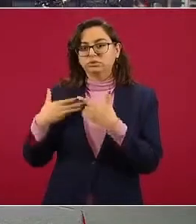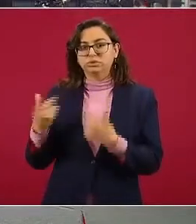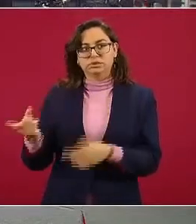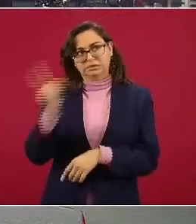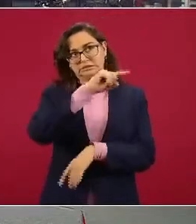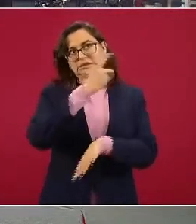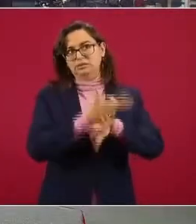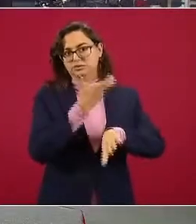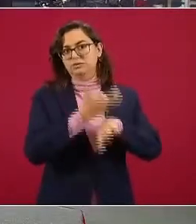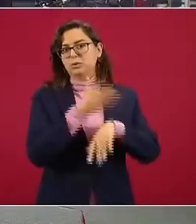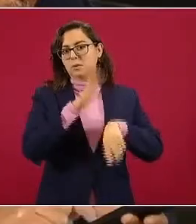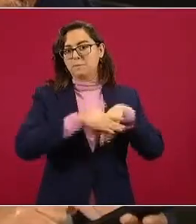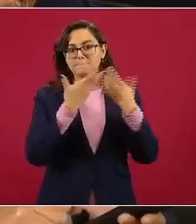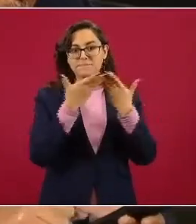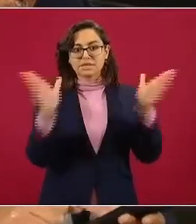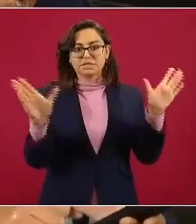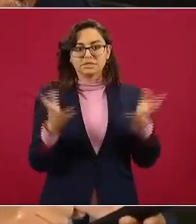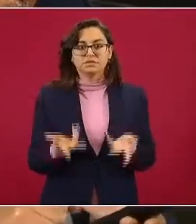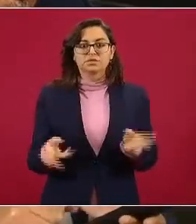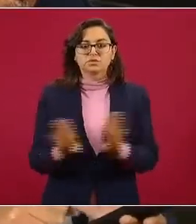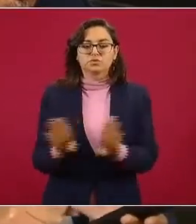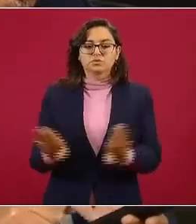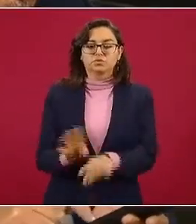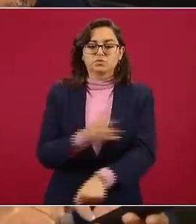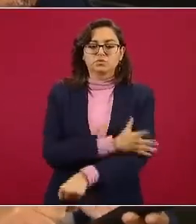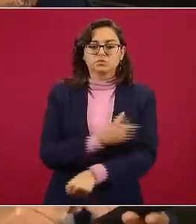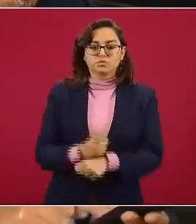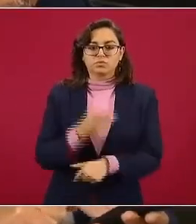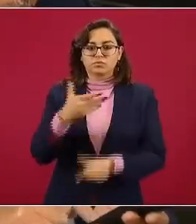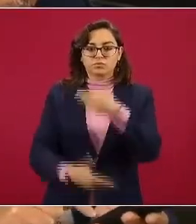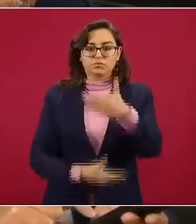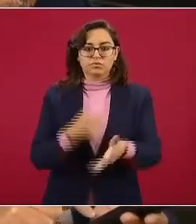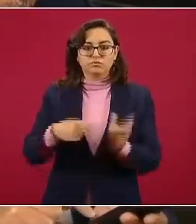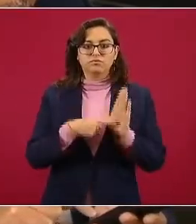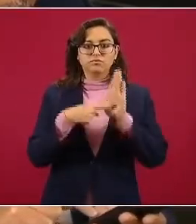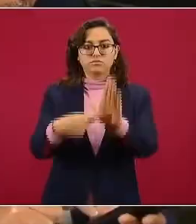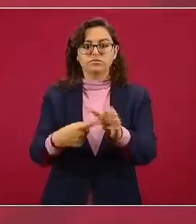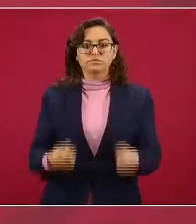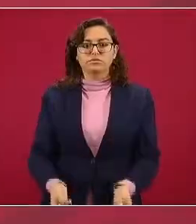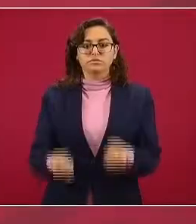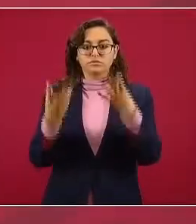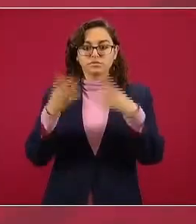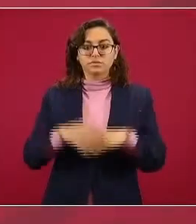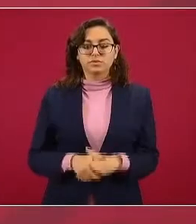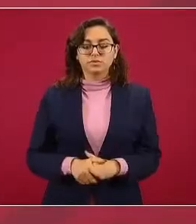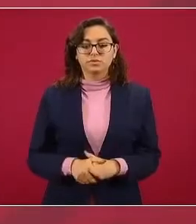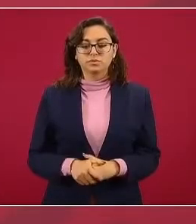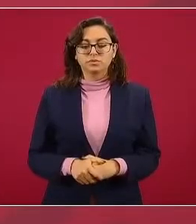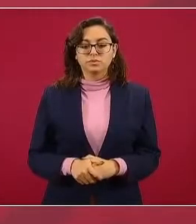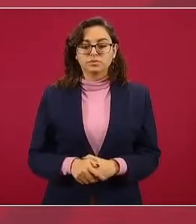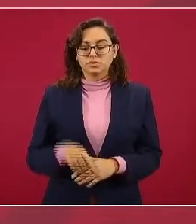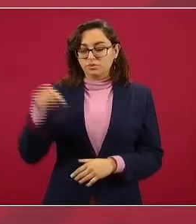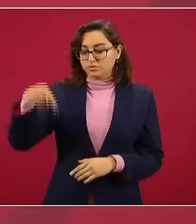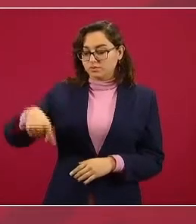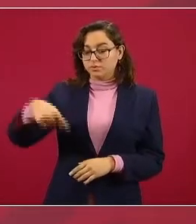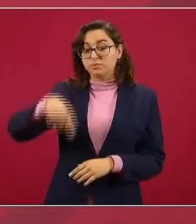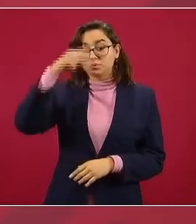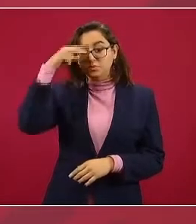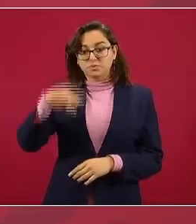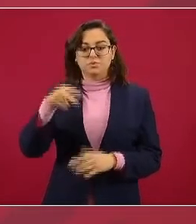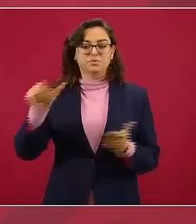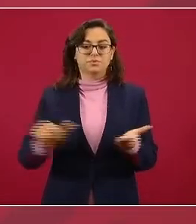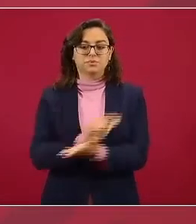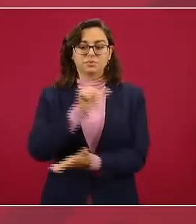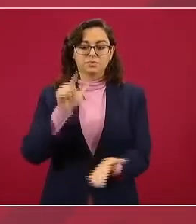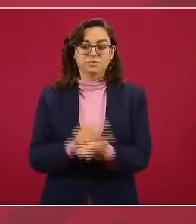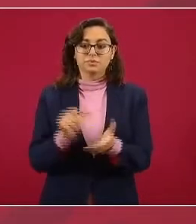saber qué tanto, transparencia en el proceso se va a llevar a cabo. Bueno, pues la legislación mexicana vigente y